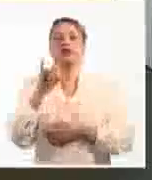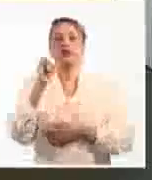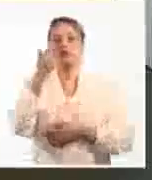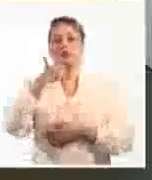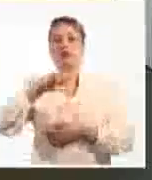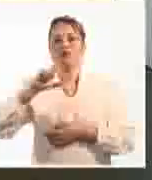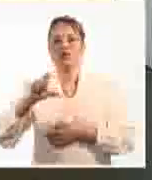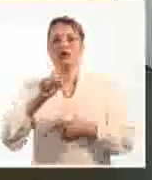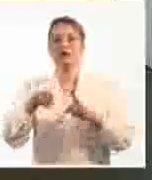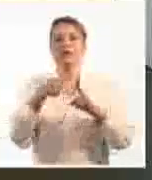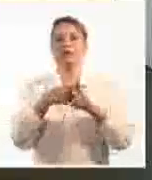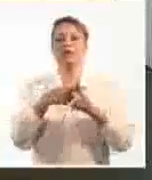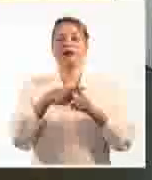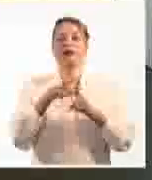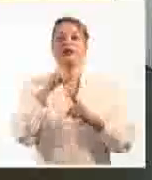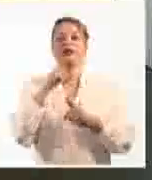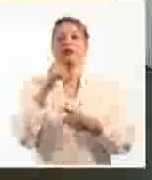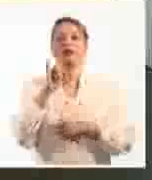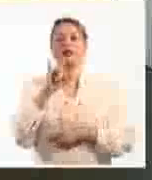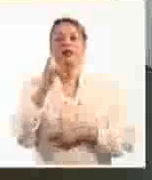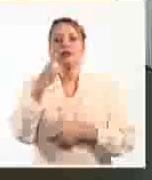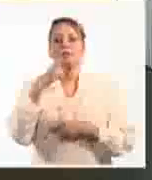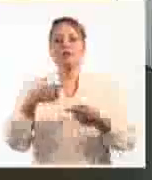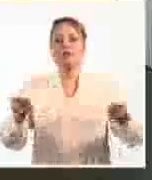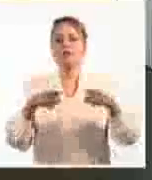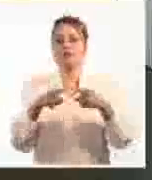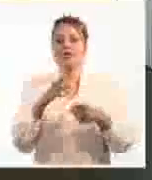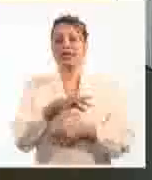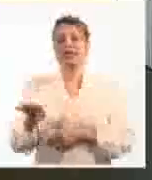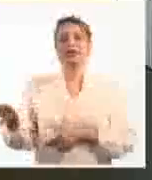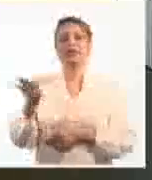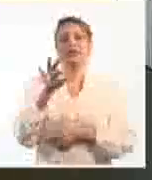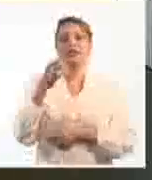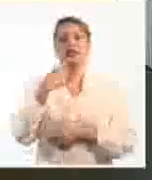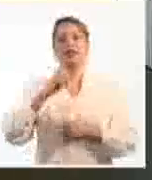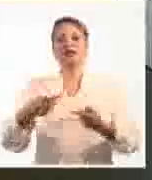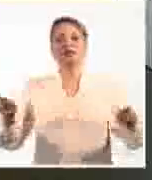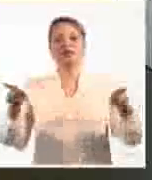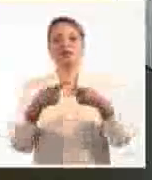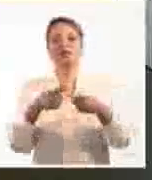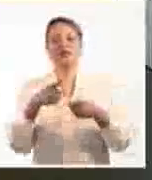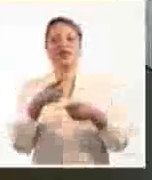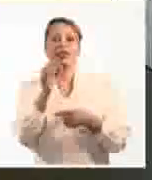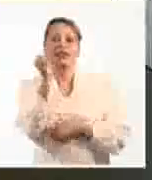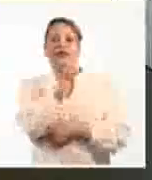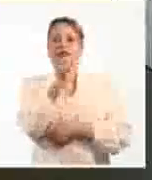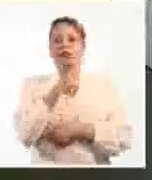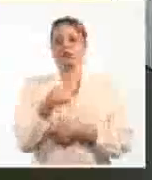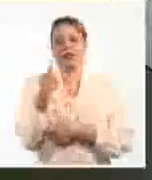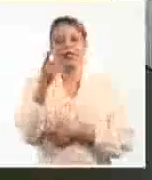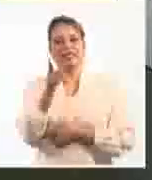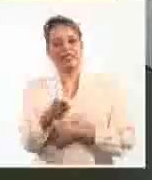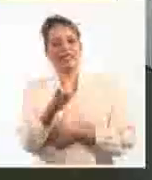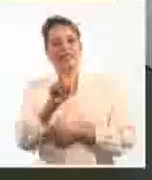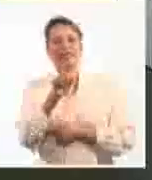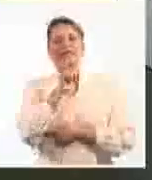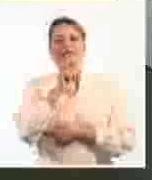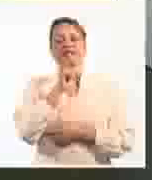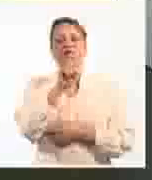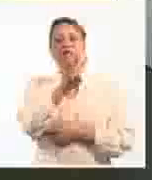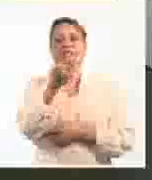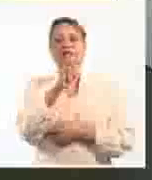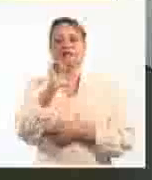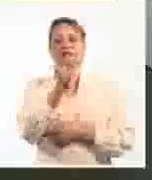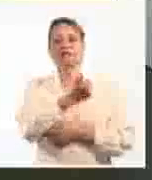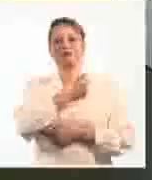conjunto con el Instituto Cubano de la Música, invitan al gran concierto Un Bolero para Ti, este viernes 22 de diciembre a las 8:30